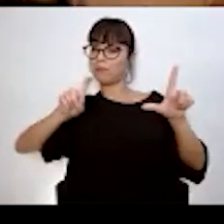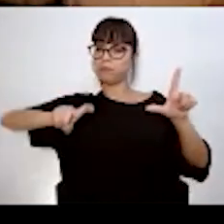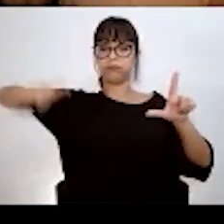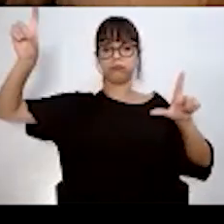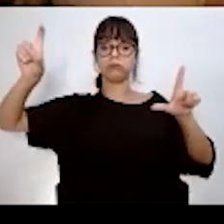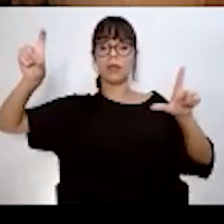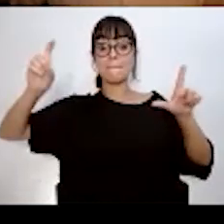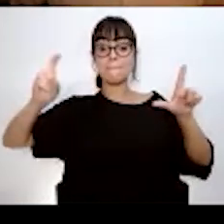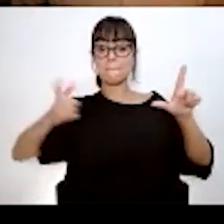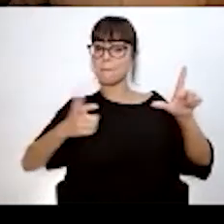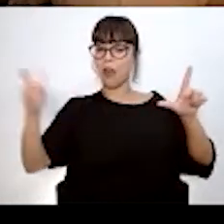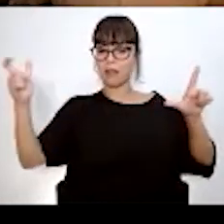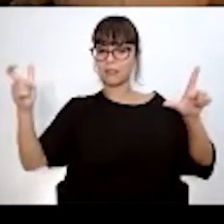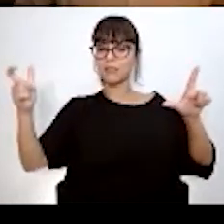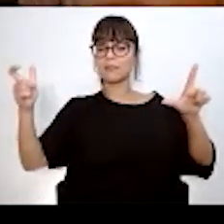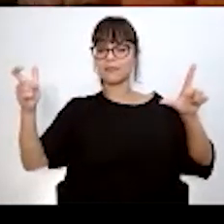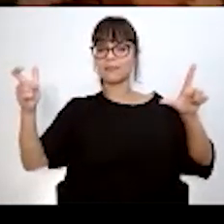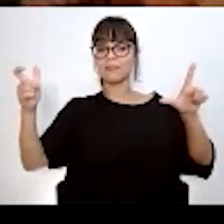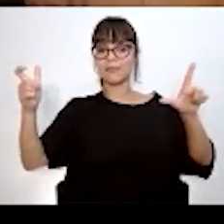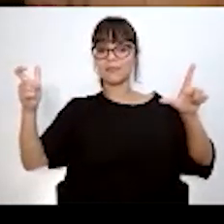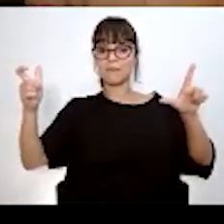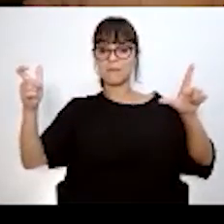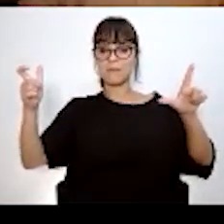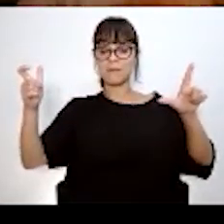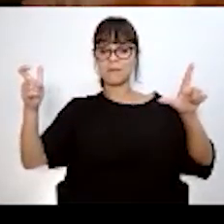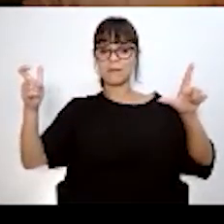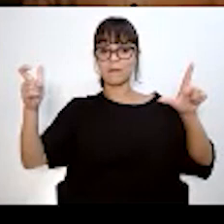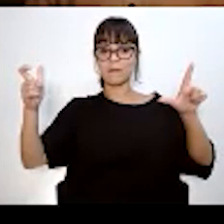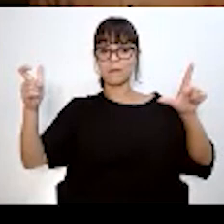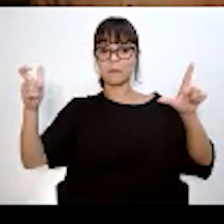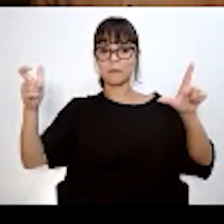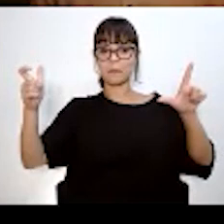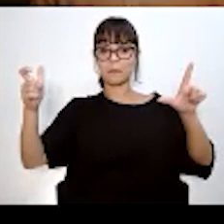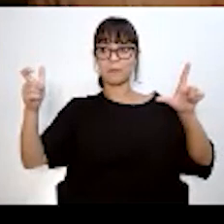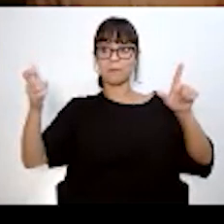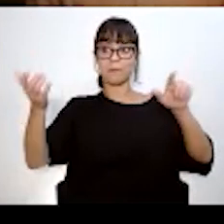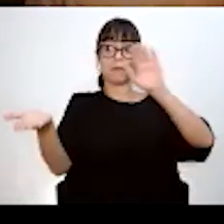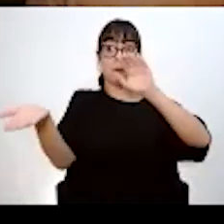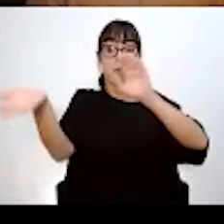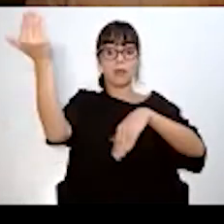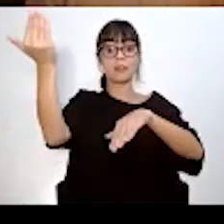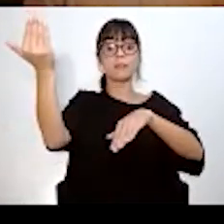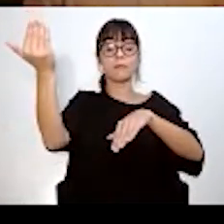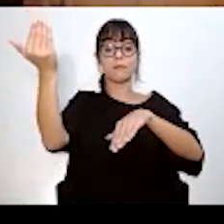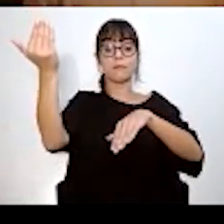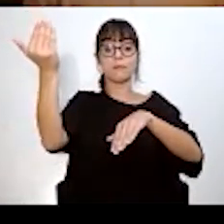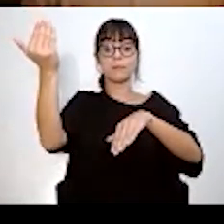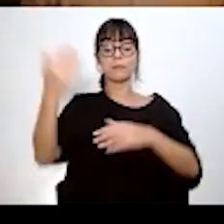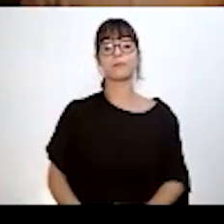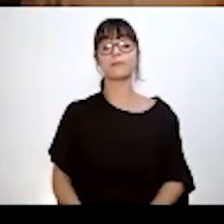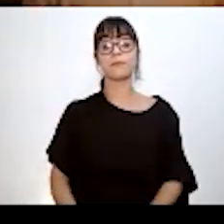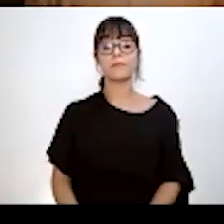significativo de la población. De la población o de las dinámicas sociales que generan materiales que van a ser